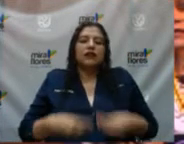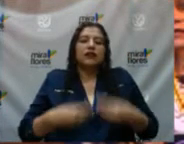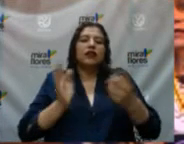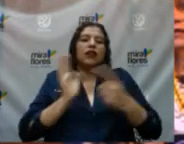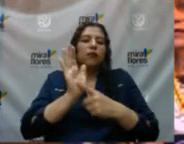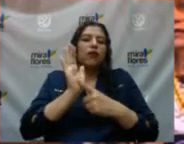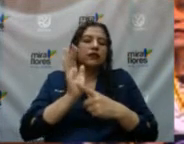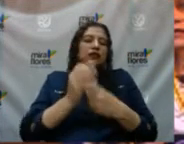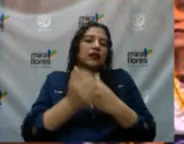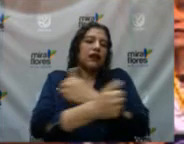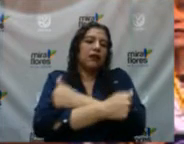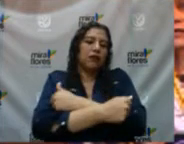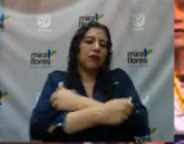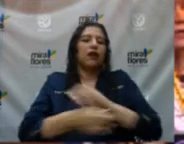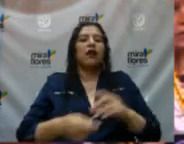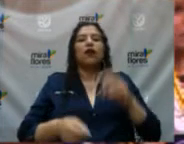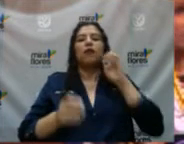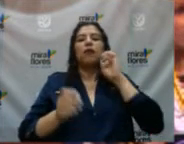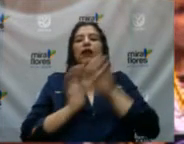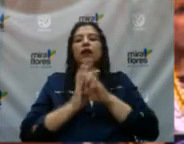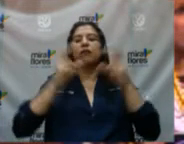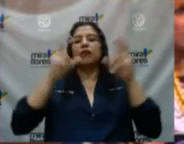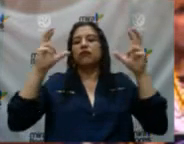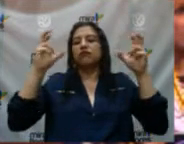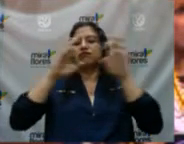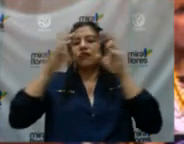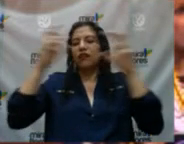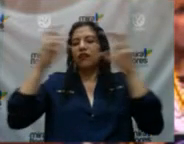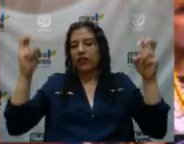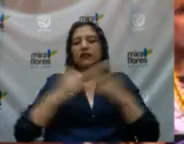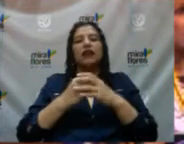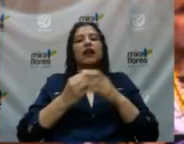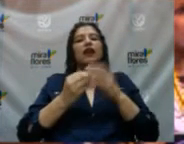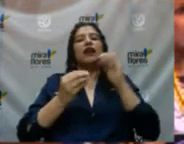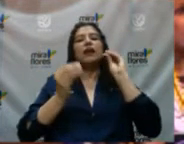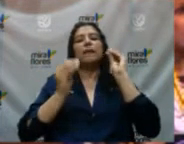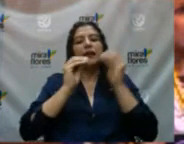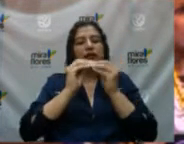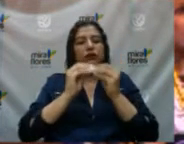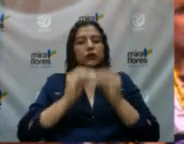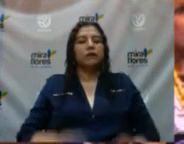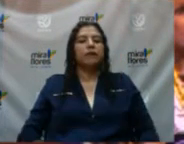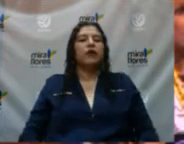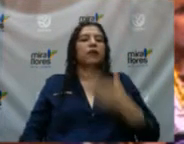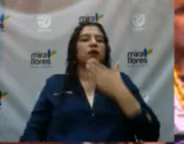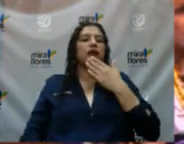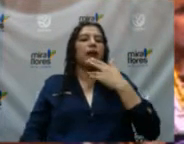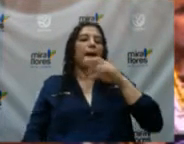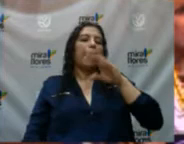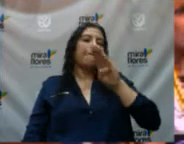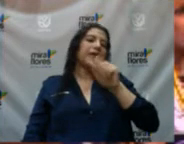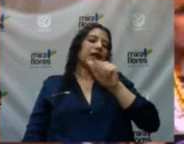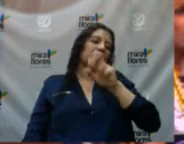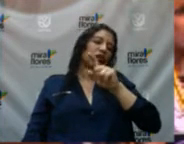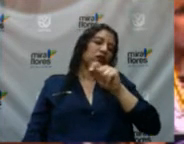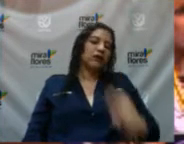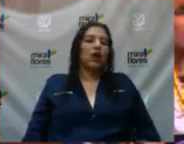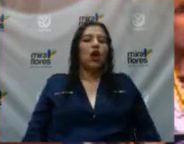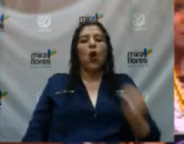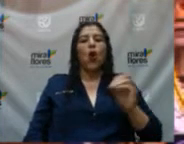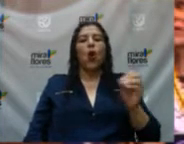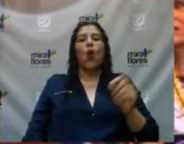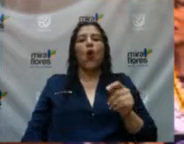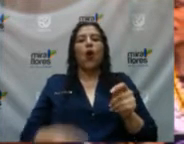como por ejemplo El beso, del reconocido artista plástico Víctor Delfín, o más recientemente El cupido,